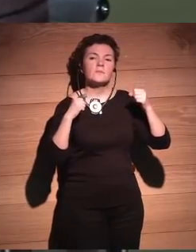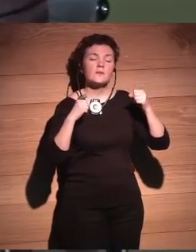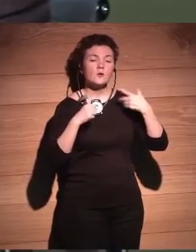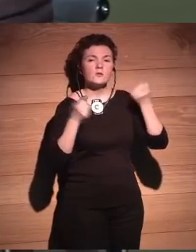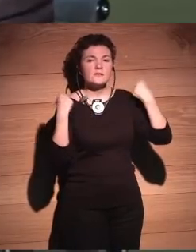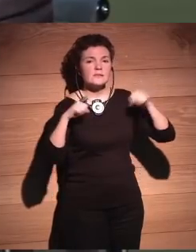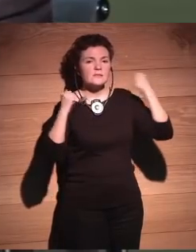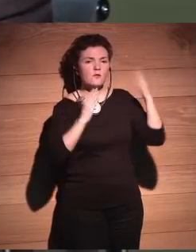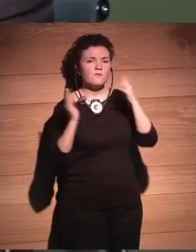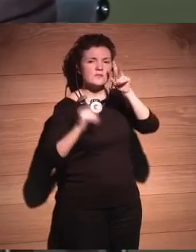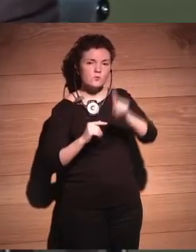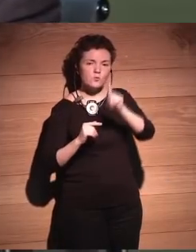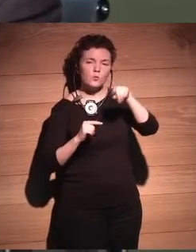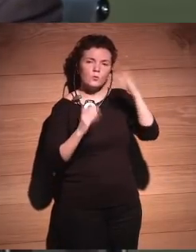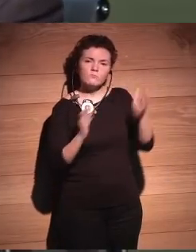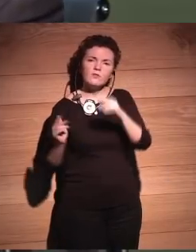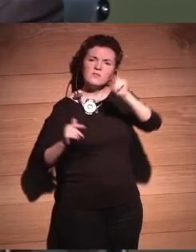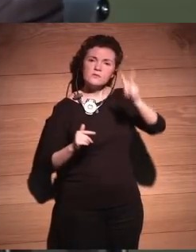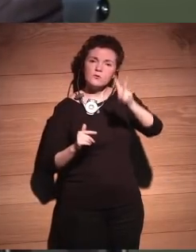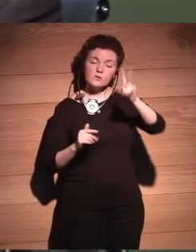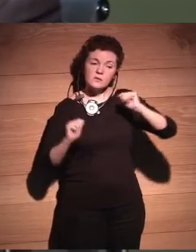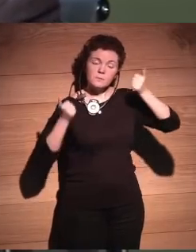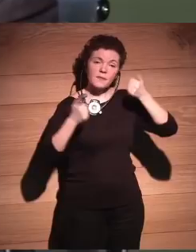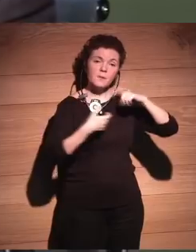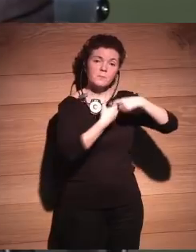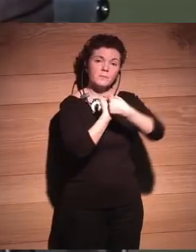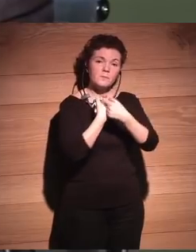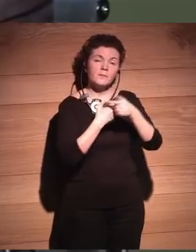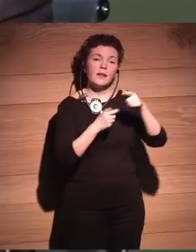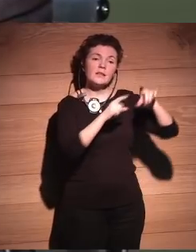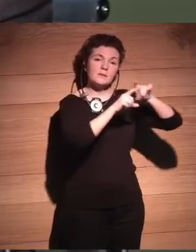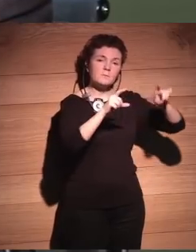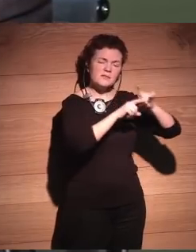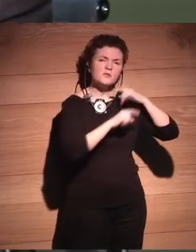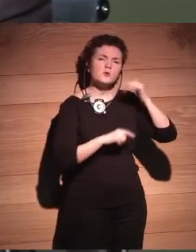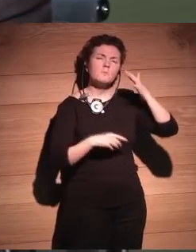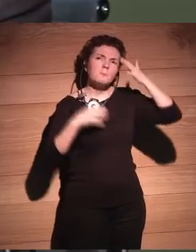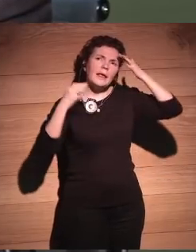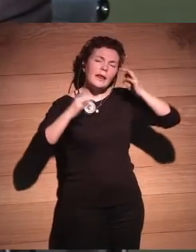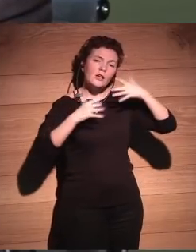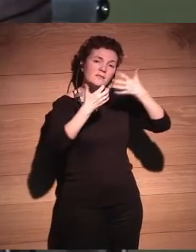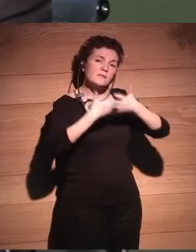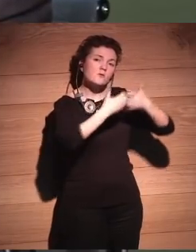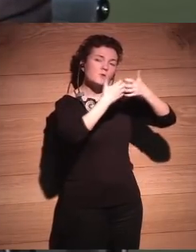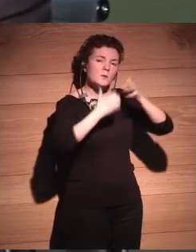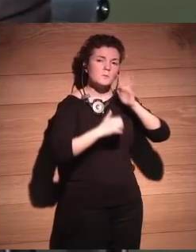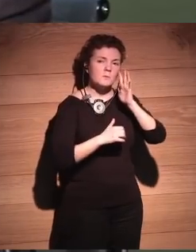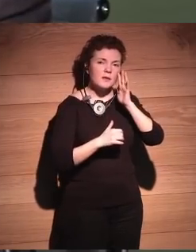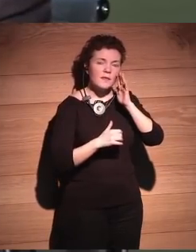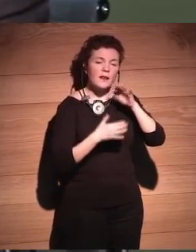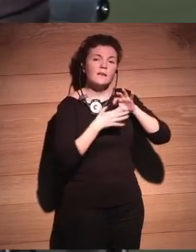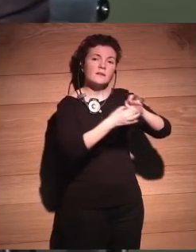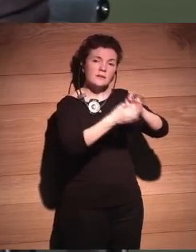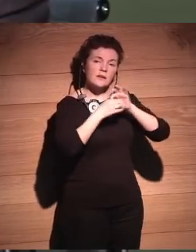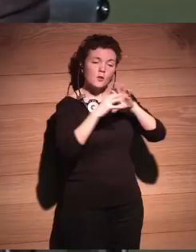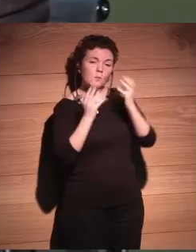los ensayos de la fase 1 pasaron a la fase 2 y ahí es cuando empezaron a participar las empresas. Yo creo que en Estados Unidos, por lo menos, la